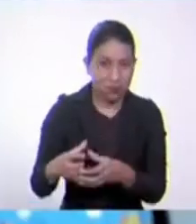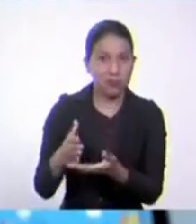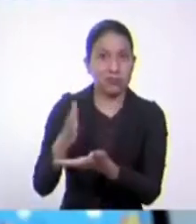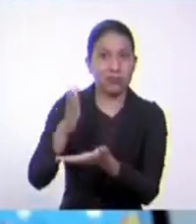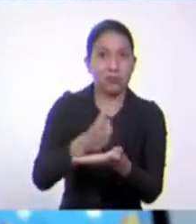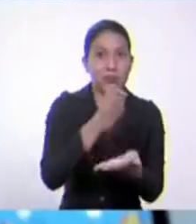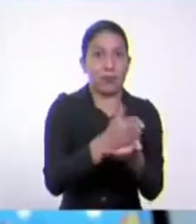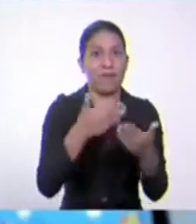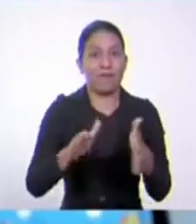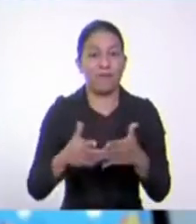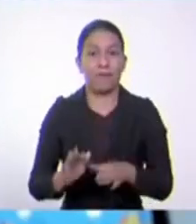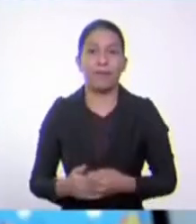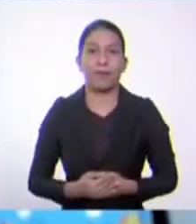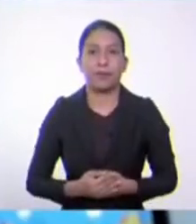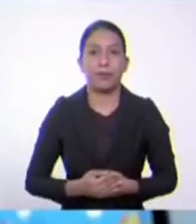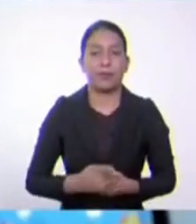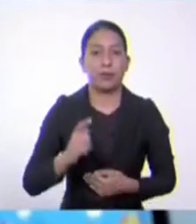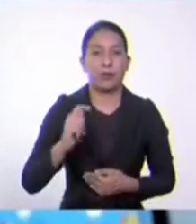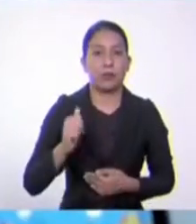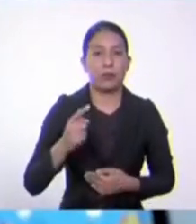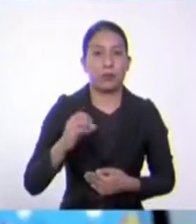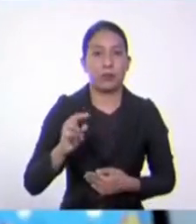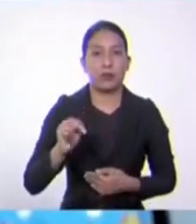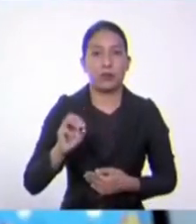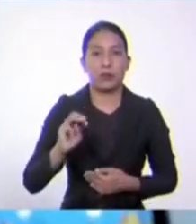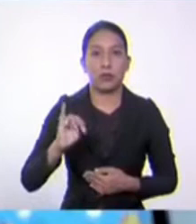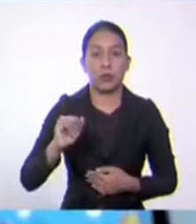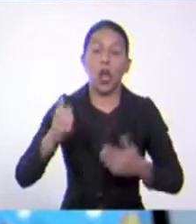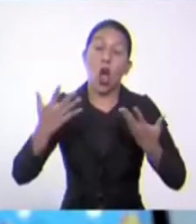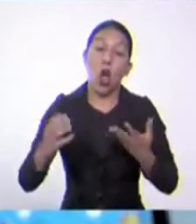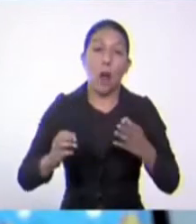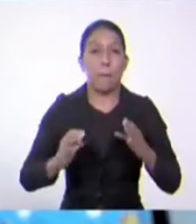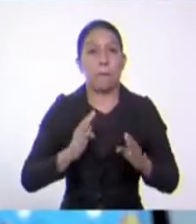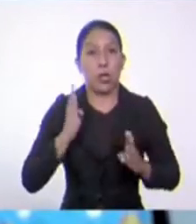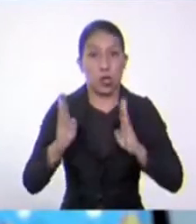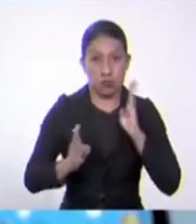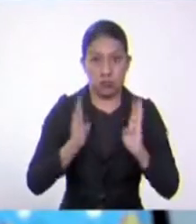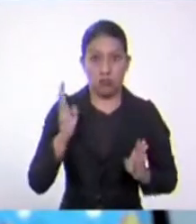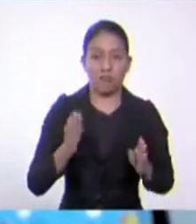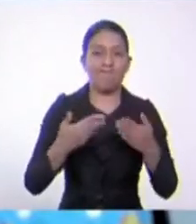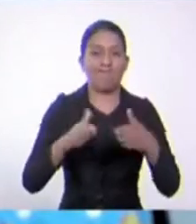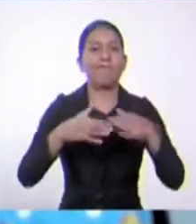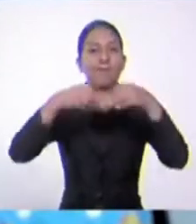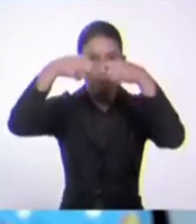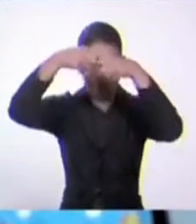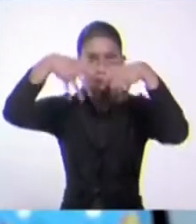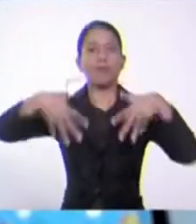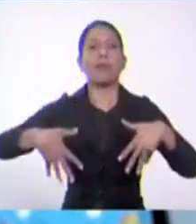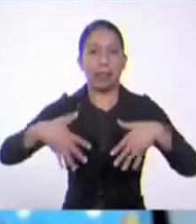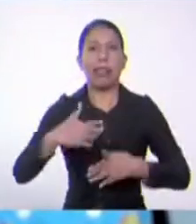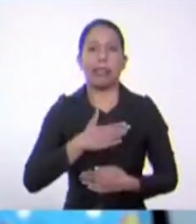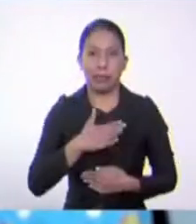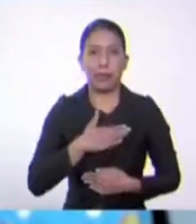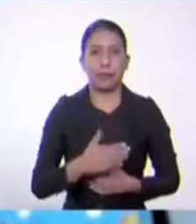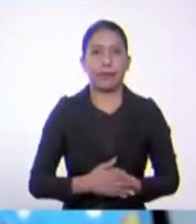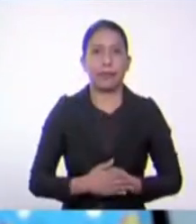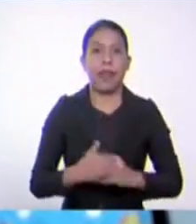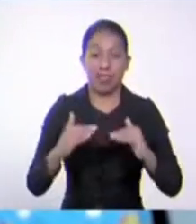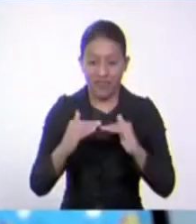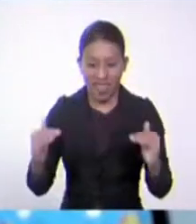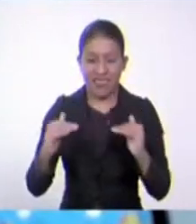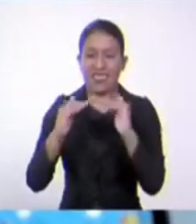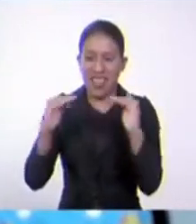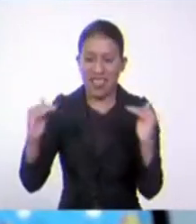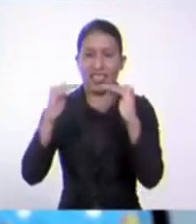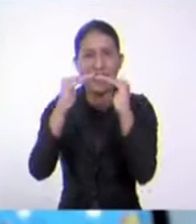la taxonomía o en la biología se consideran diferentes jerarquías. Para cada nivel o en cualquier